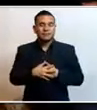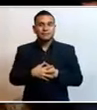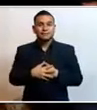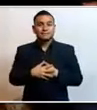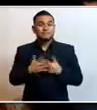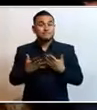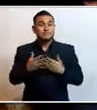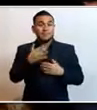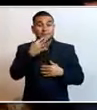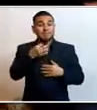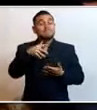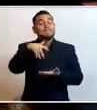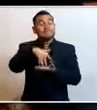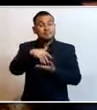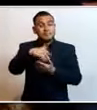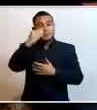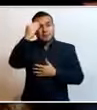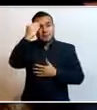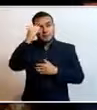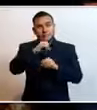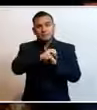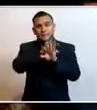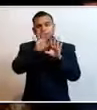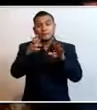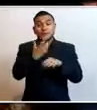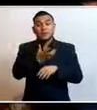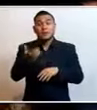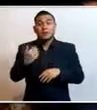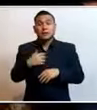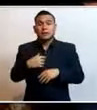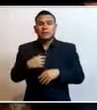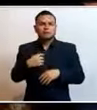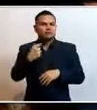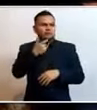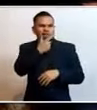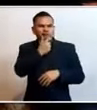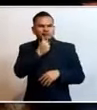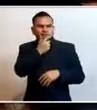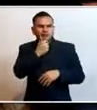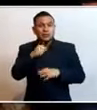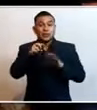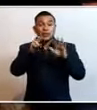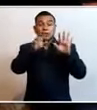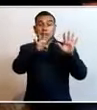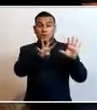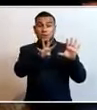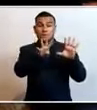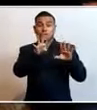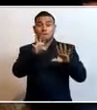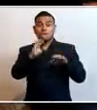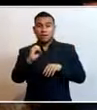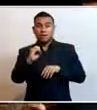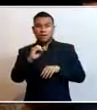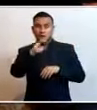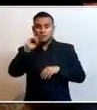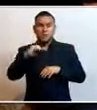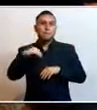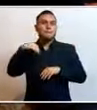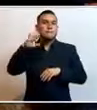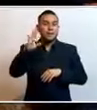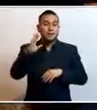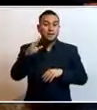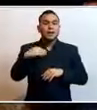Pero el pueblo sabe lo mejor. Y luego se extrañan porque en las encuestas el 90% y pico del pueblo está con nosotros. Y dicen, no puede